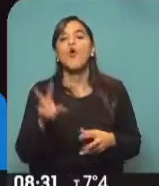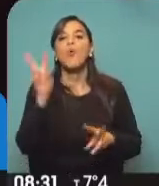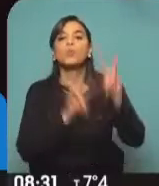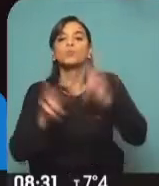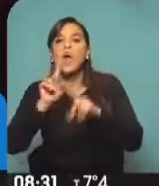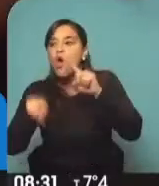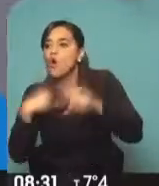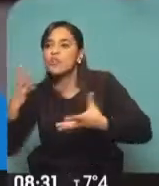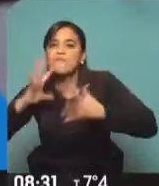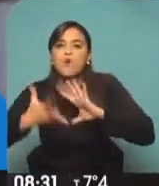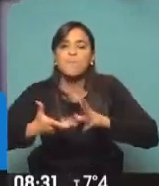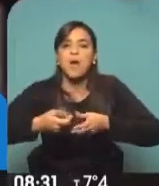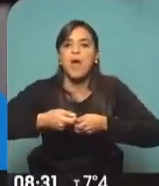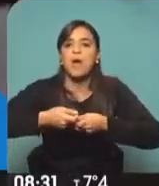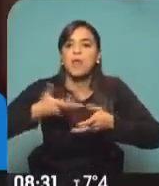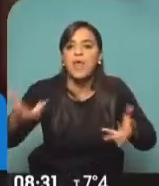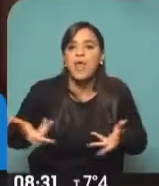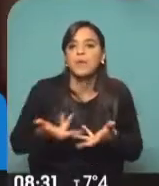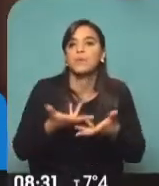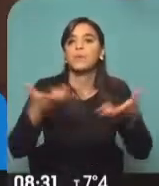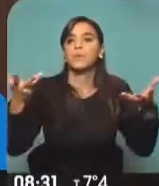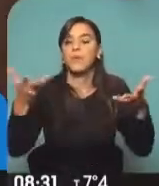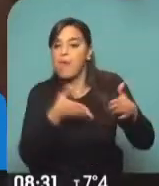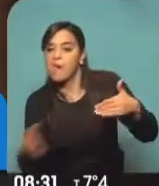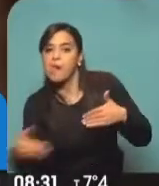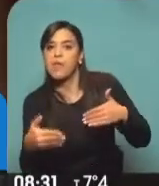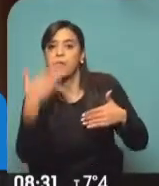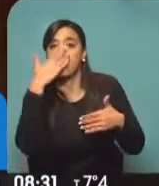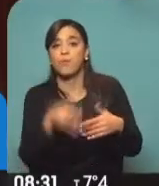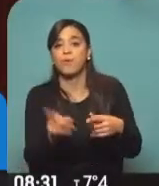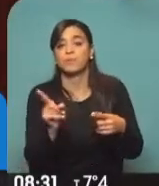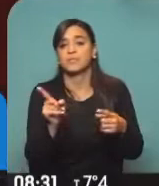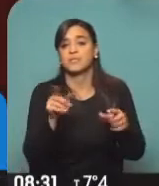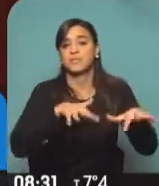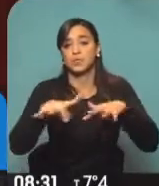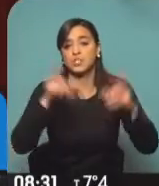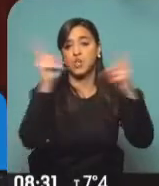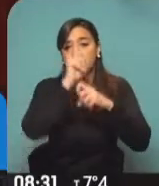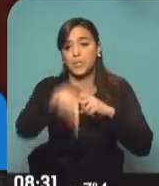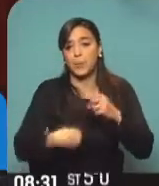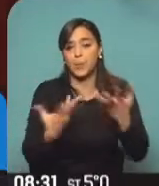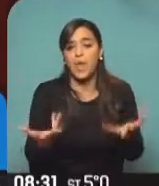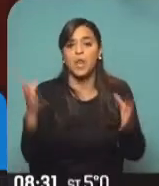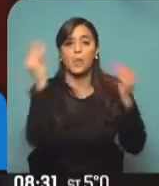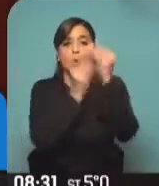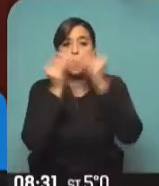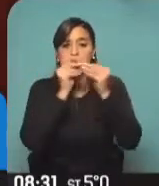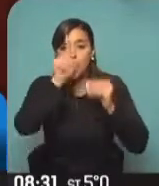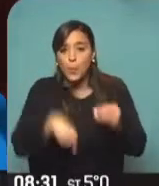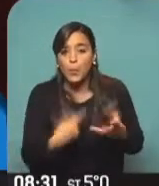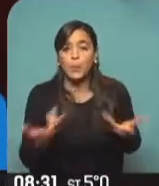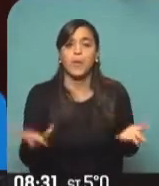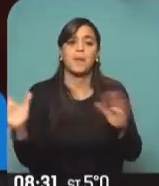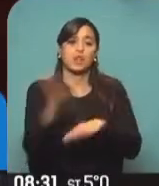alternativa de crecimiento con atajos que después terminamos a las mismas situaciones de crisis y de preocupación para todos los